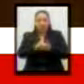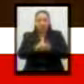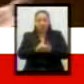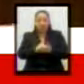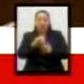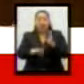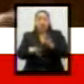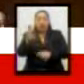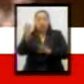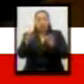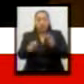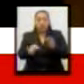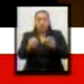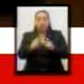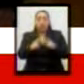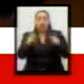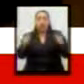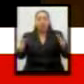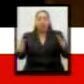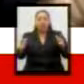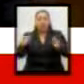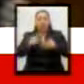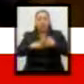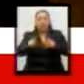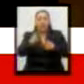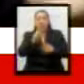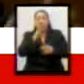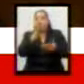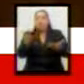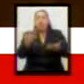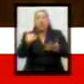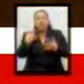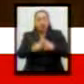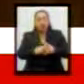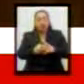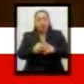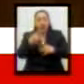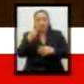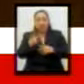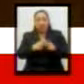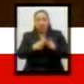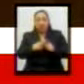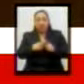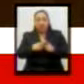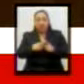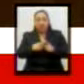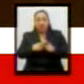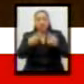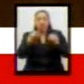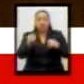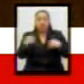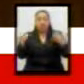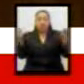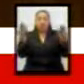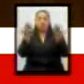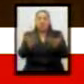son tan amplios, tan opacos, que es que uno no sabe ni por dónde empezar a mirar. El reporte de género lo que nos permite es visibilizar qué